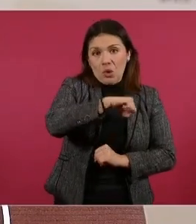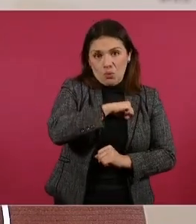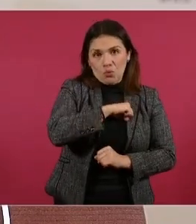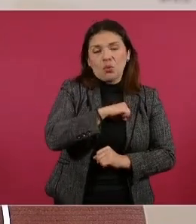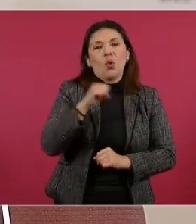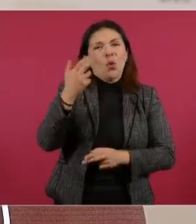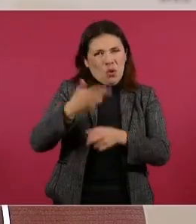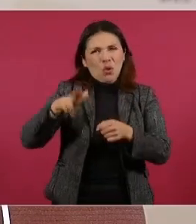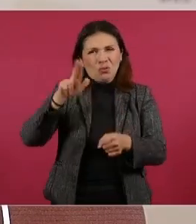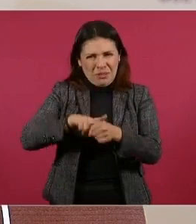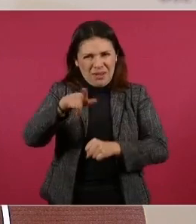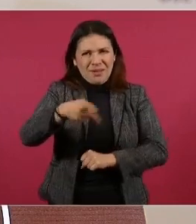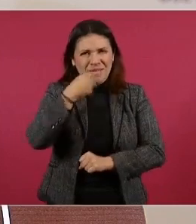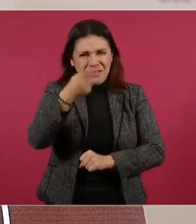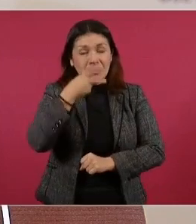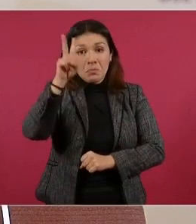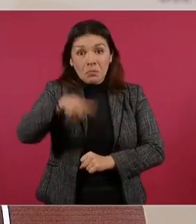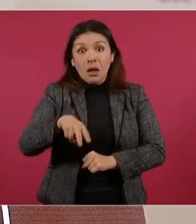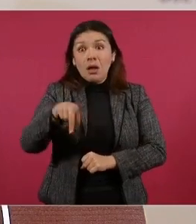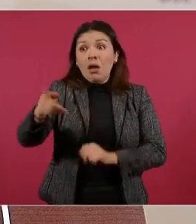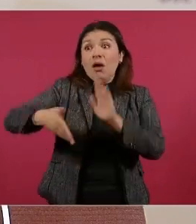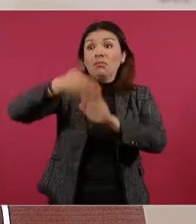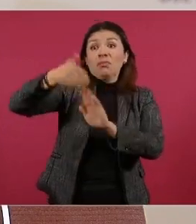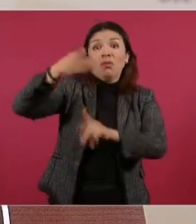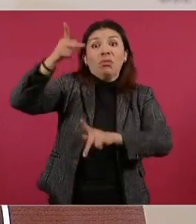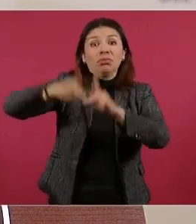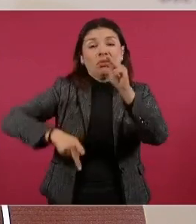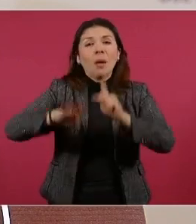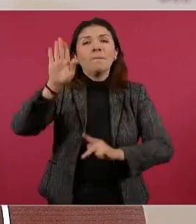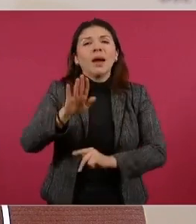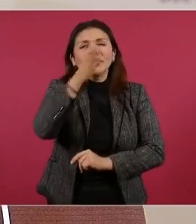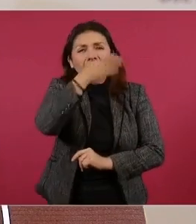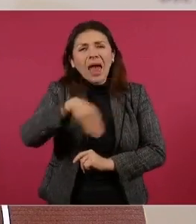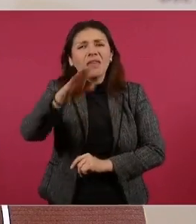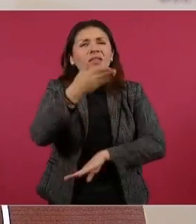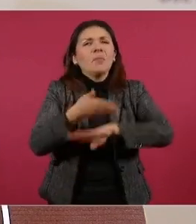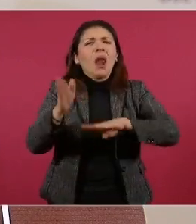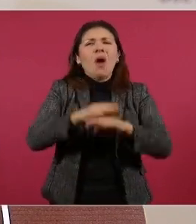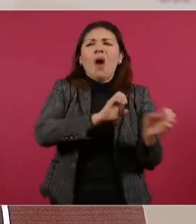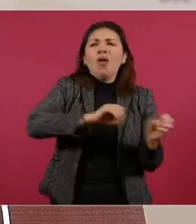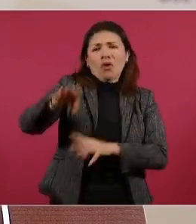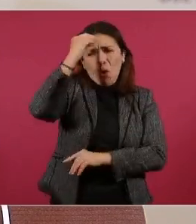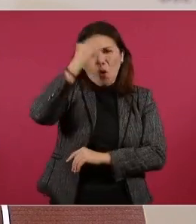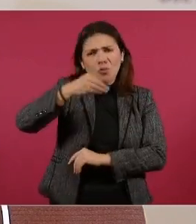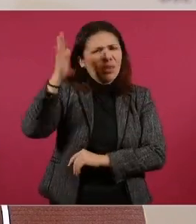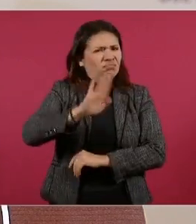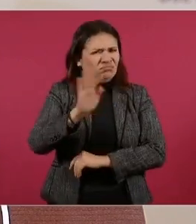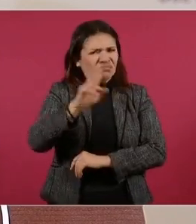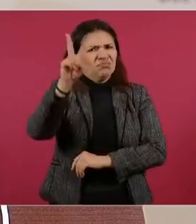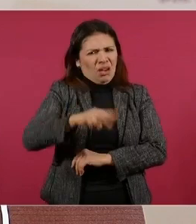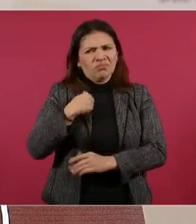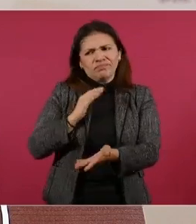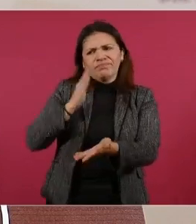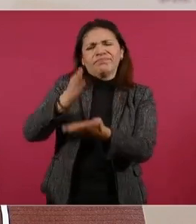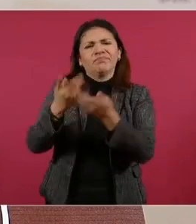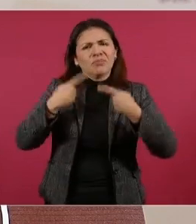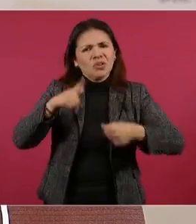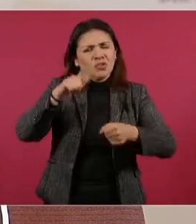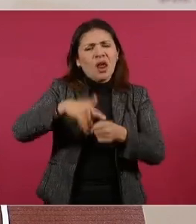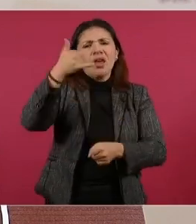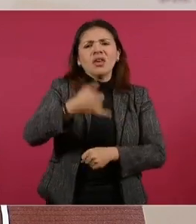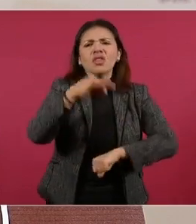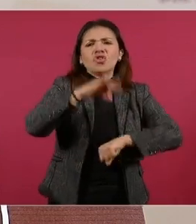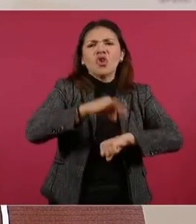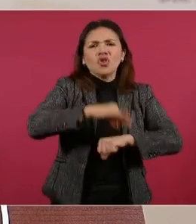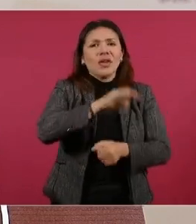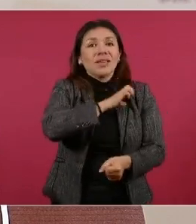con el hospital no está como un elefante blanco yo personalmente he estado ahí incluso los médicos especialistas